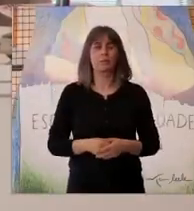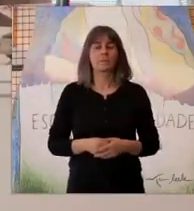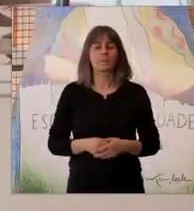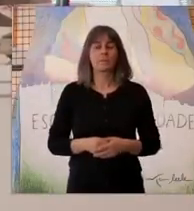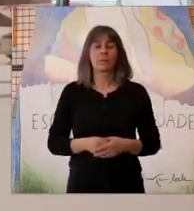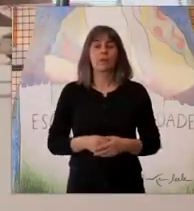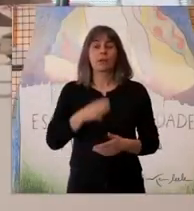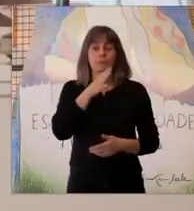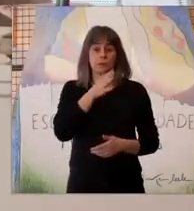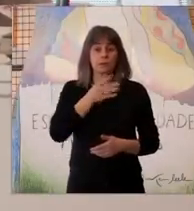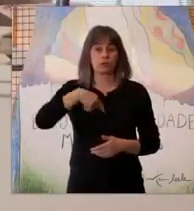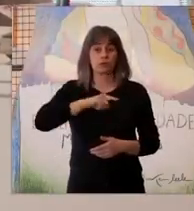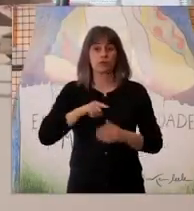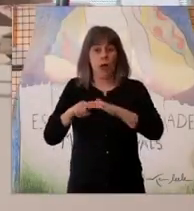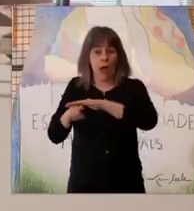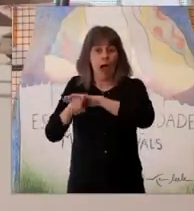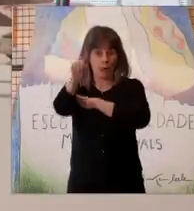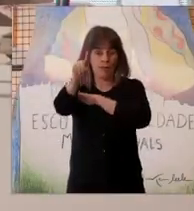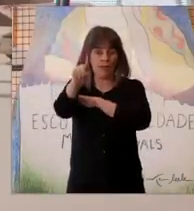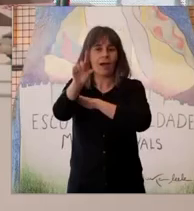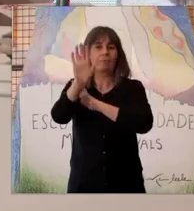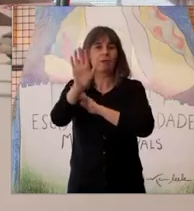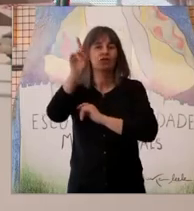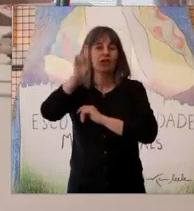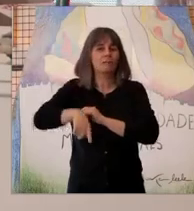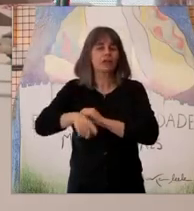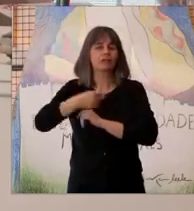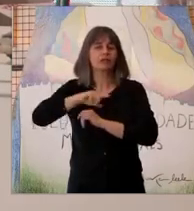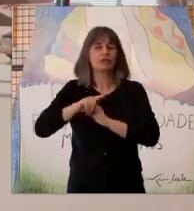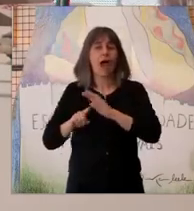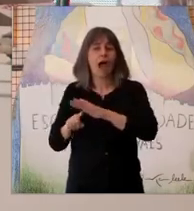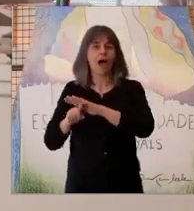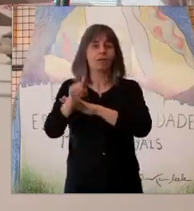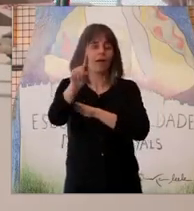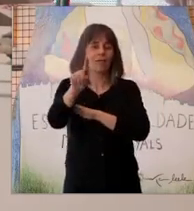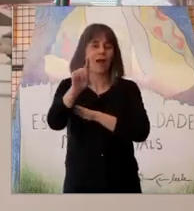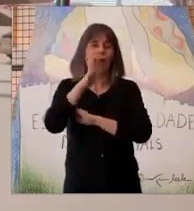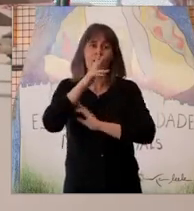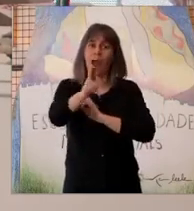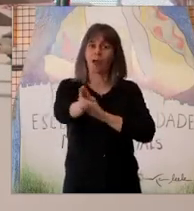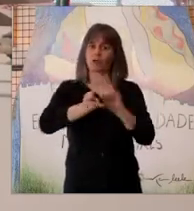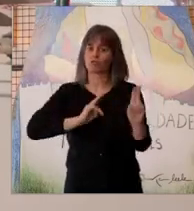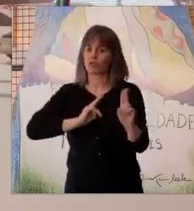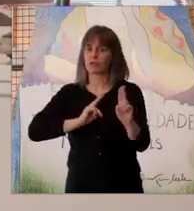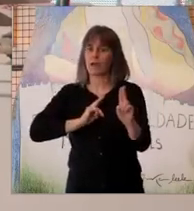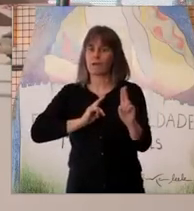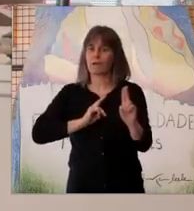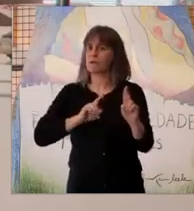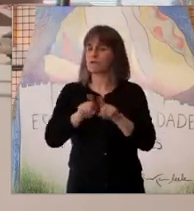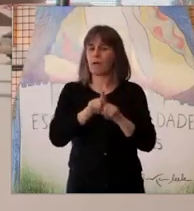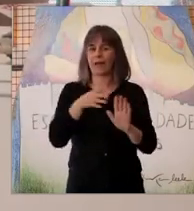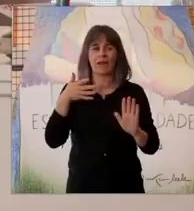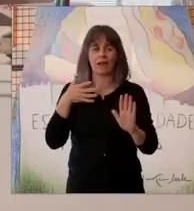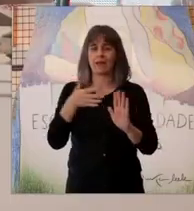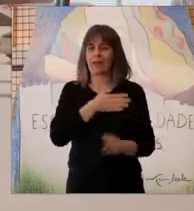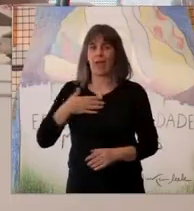cuanto hemos avanzado pero precisamente porque hemos avanzado la reacción para que no sigamos avanzando incluso retrocedamos